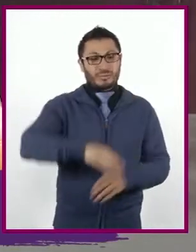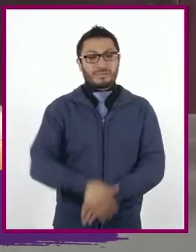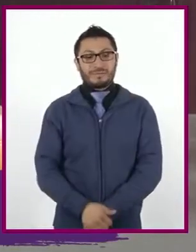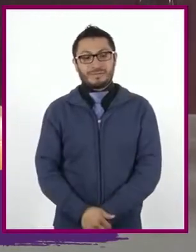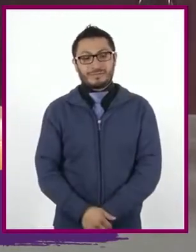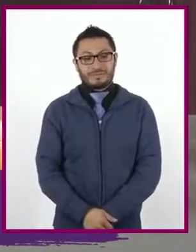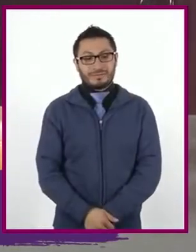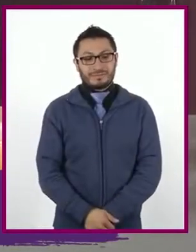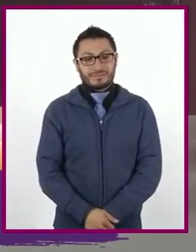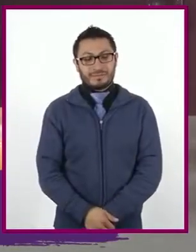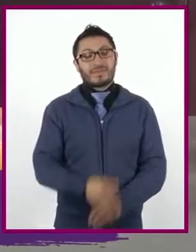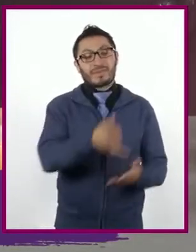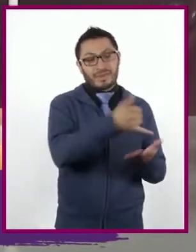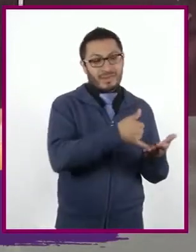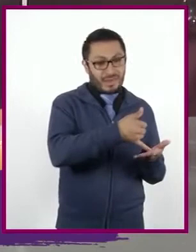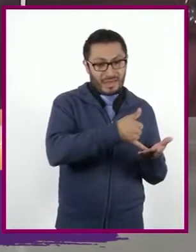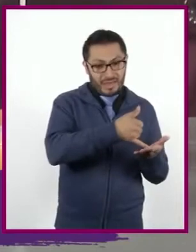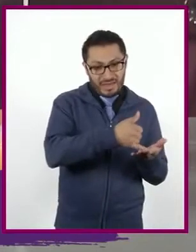el aceite